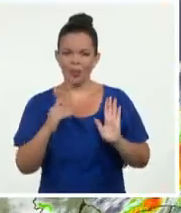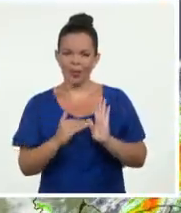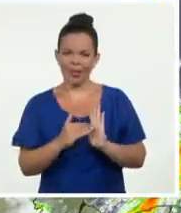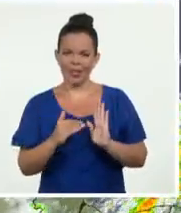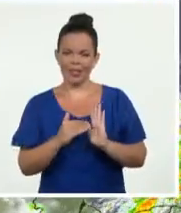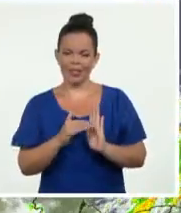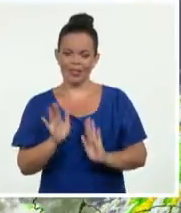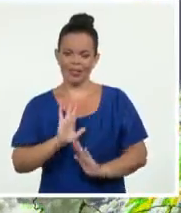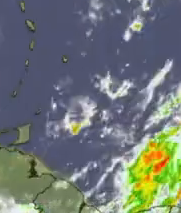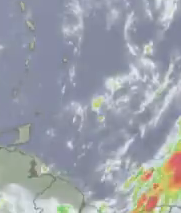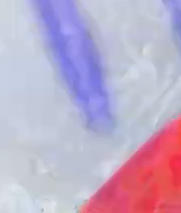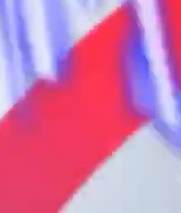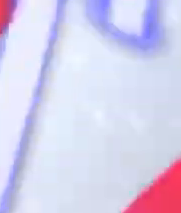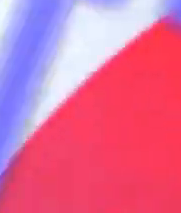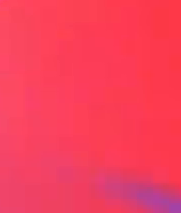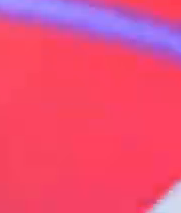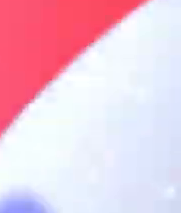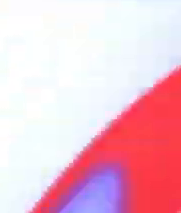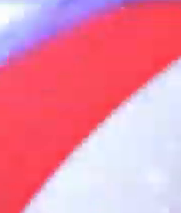y hasta mañana